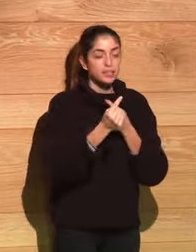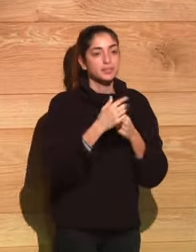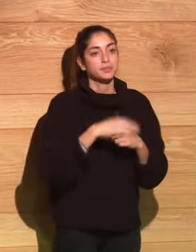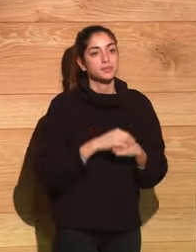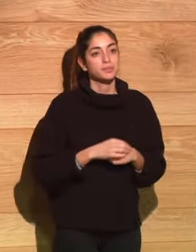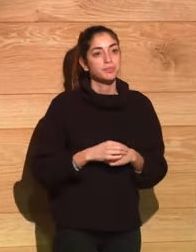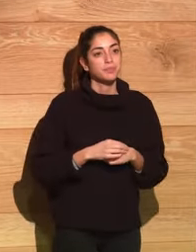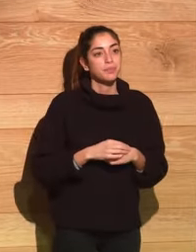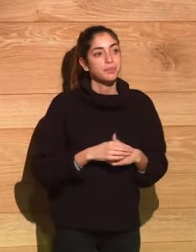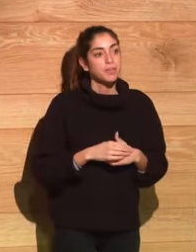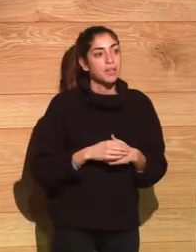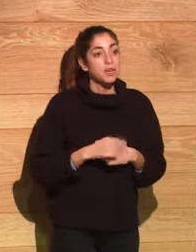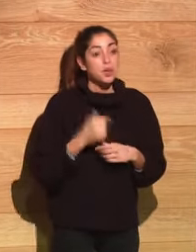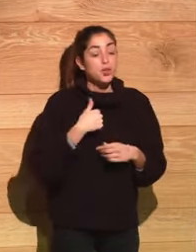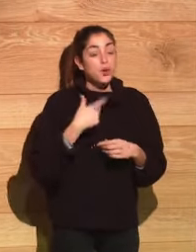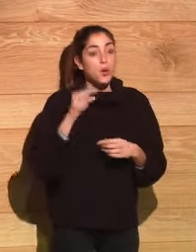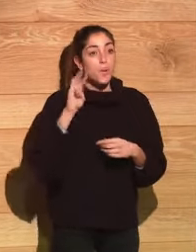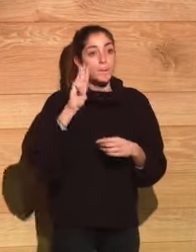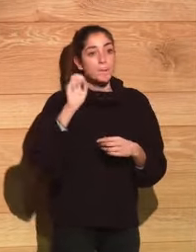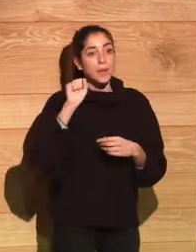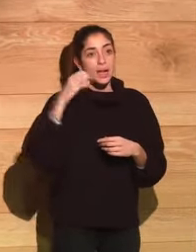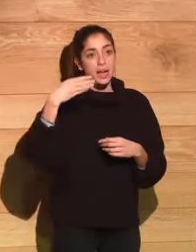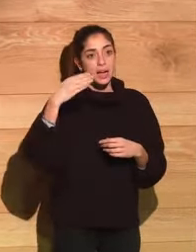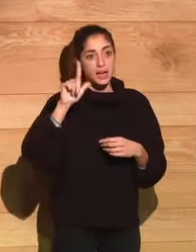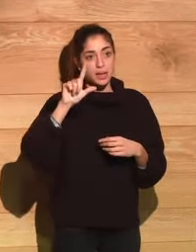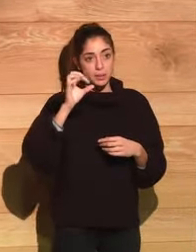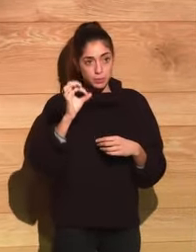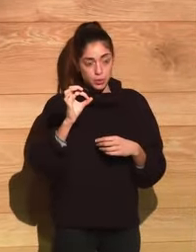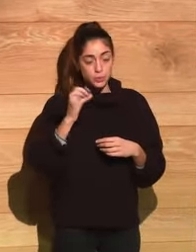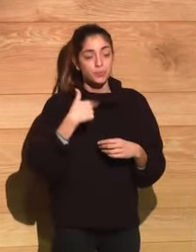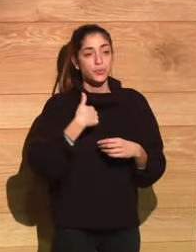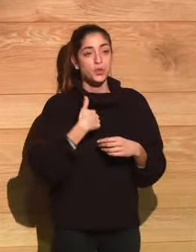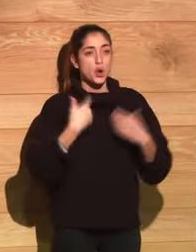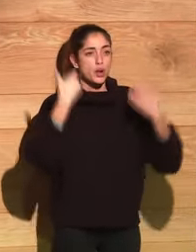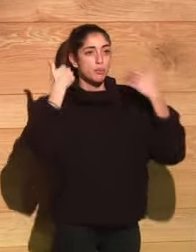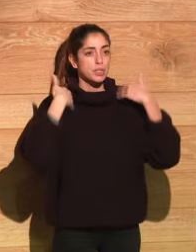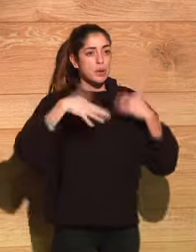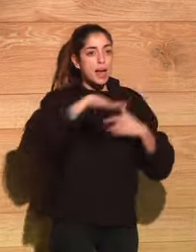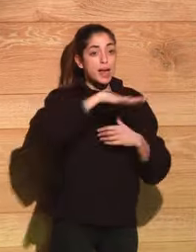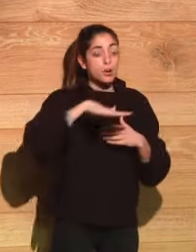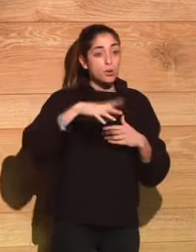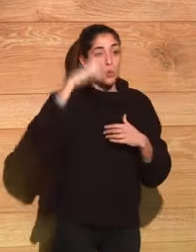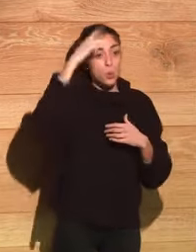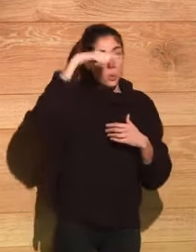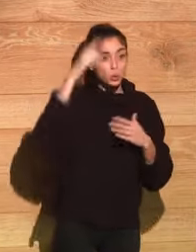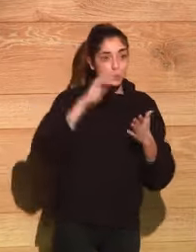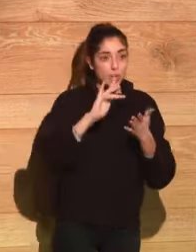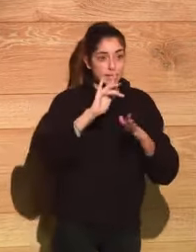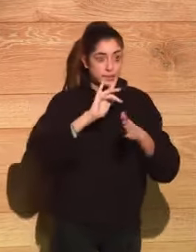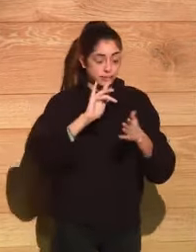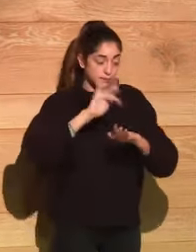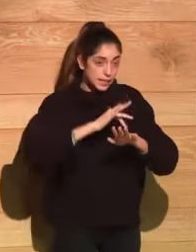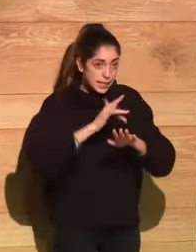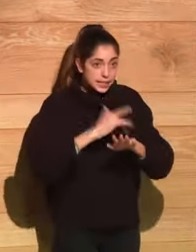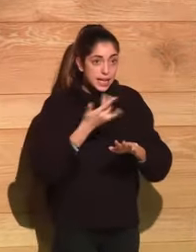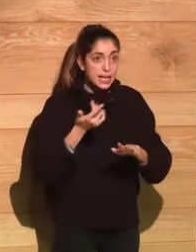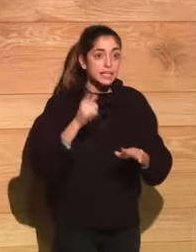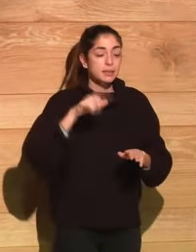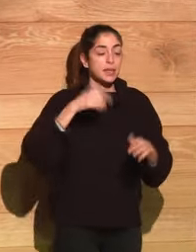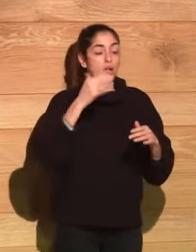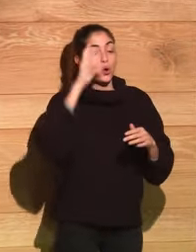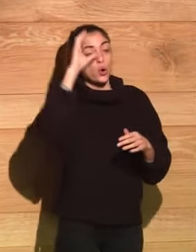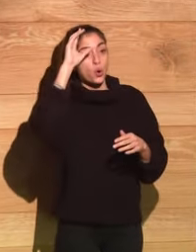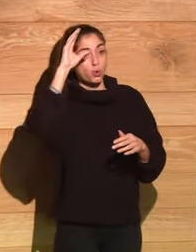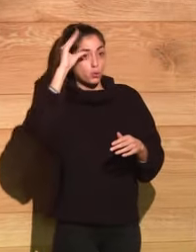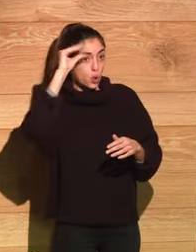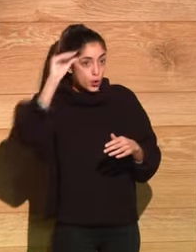online, ¿no? Yo soy Pablo Gonzalo, soy responsable del área de cultura digital y de conocimiento de la Fundación. Y la